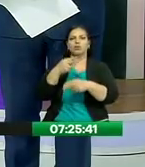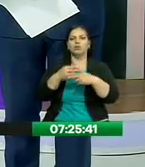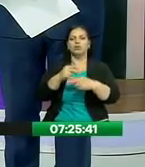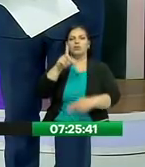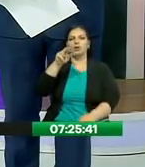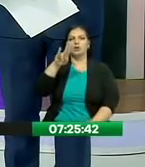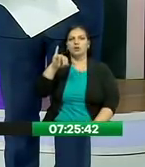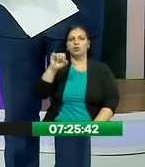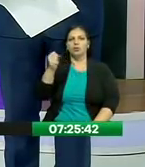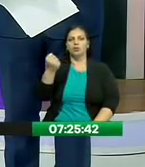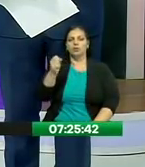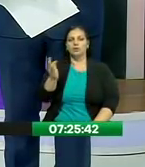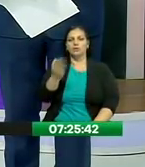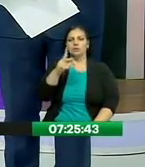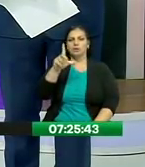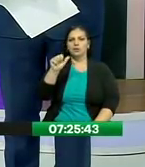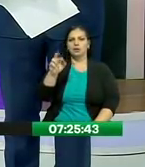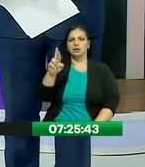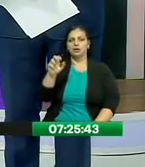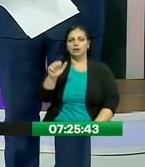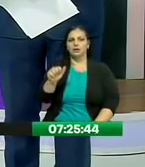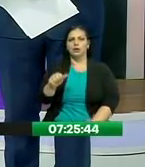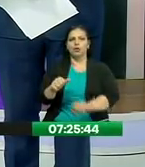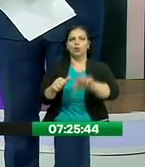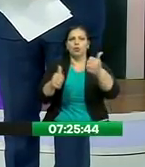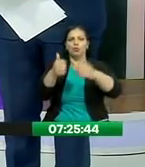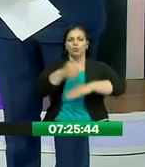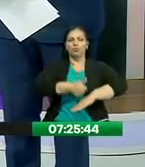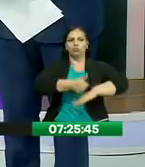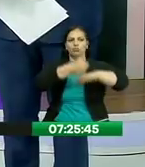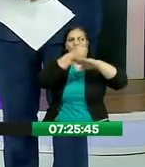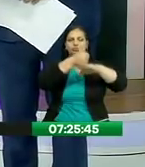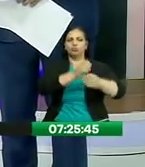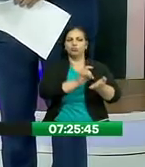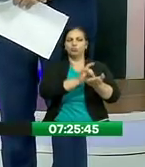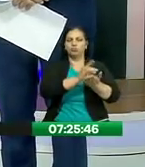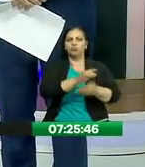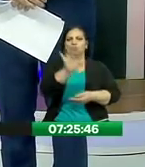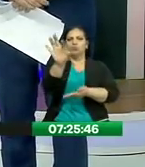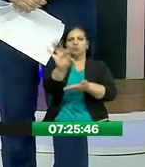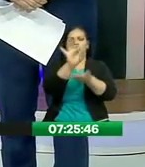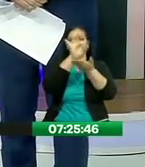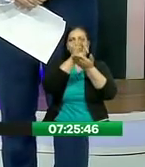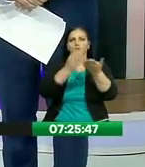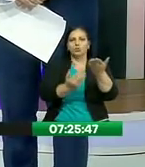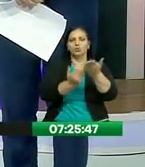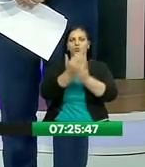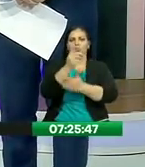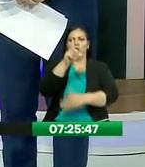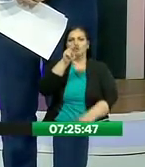nuevo comandante del ejército, general Luis Altamirano. Veamos entonces a continuación la siguiente nota.